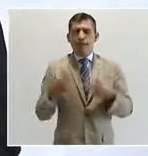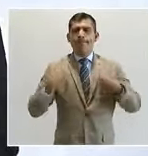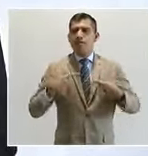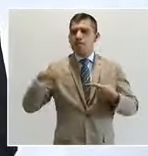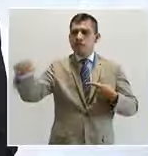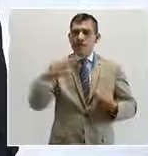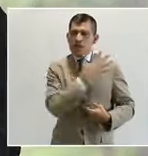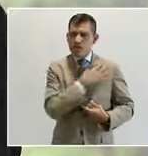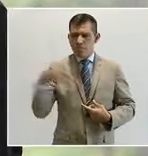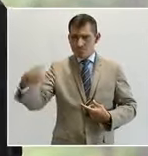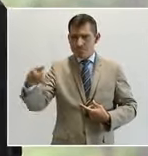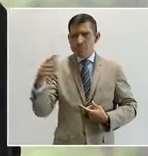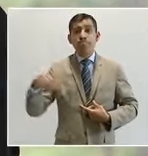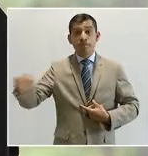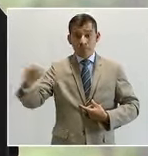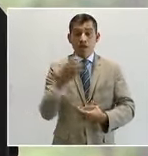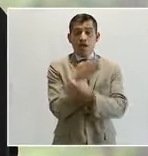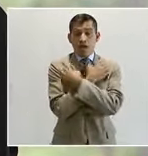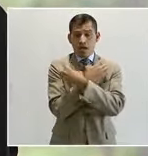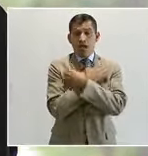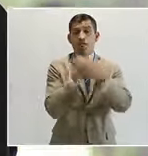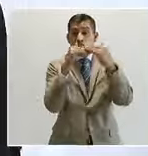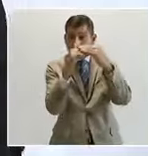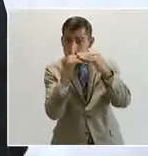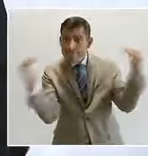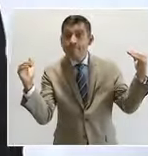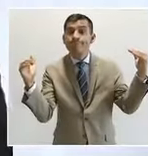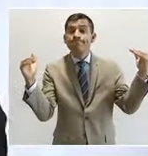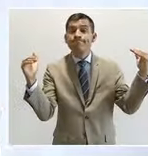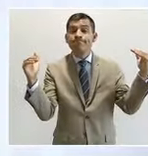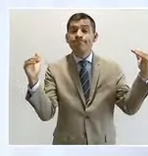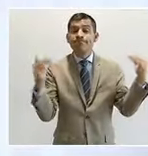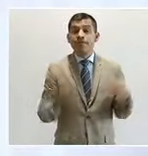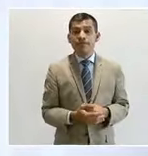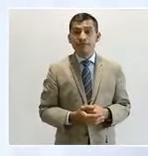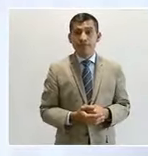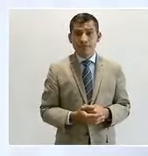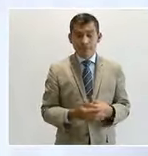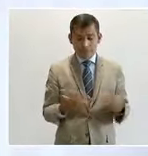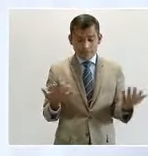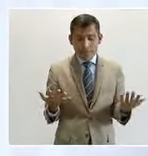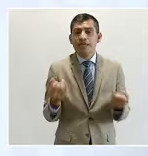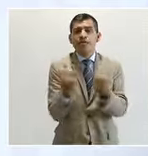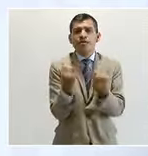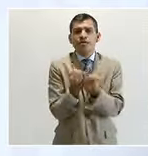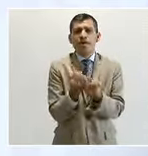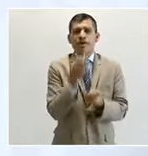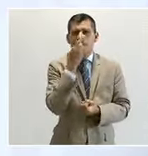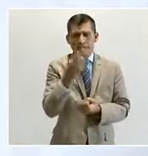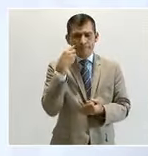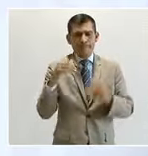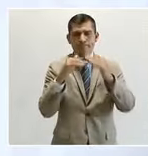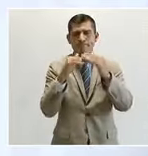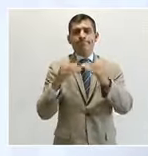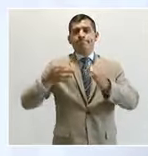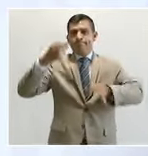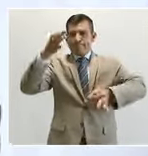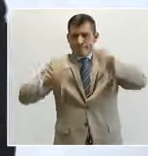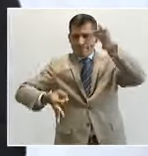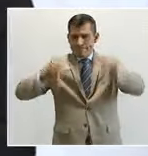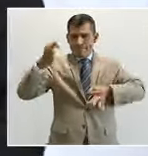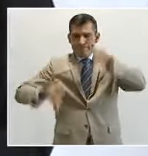la igualdad en la educación y decía que haya tribunales que